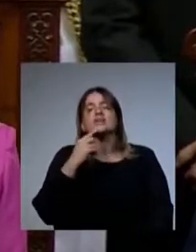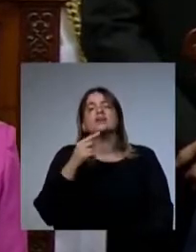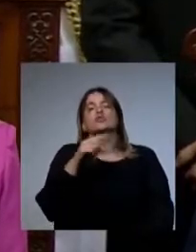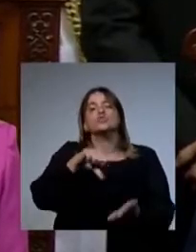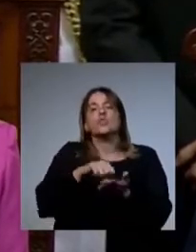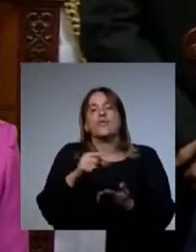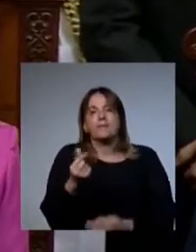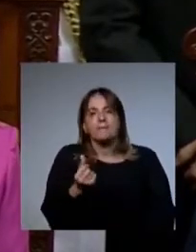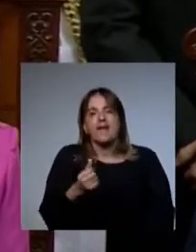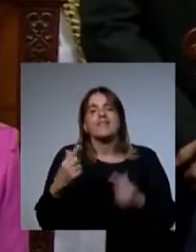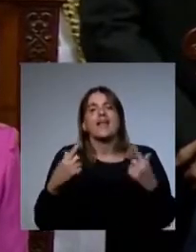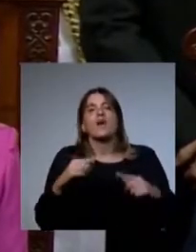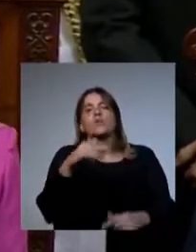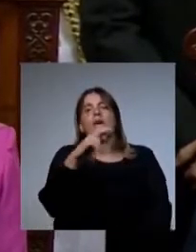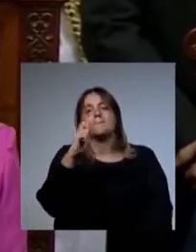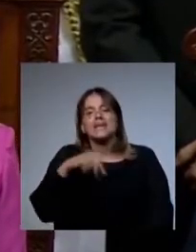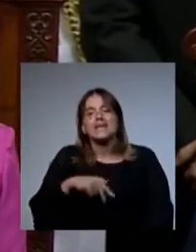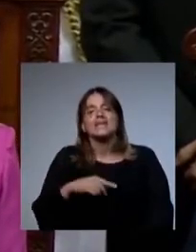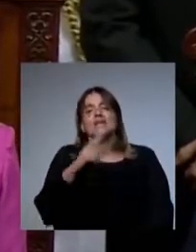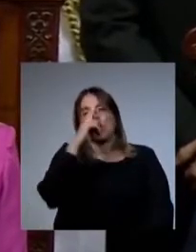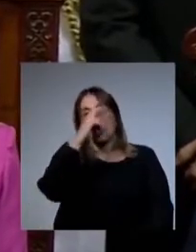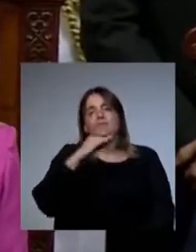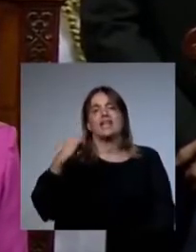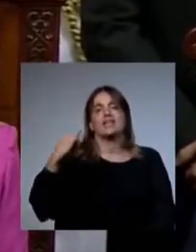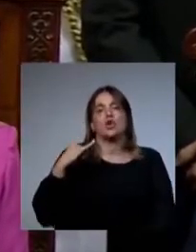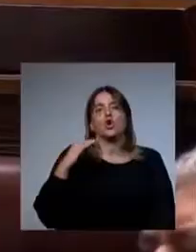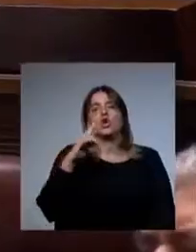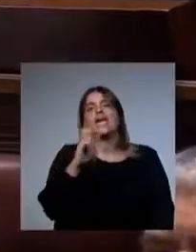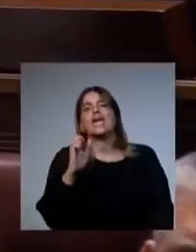Laguna Merín y Hospital de Colonia y la RAP de Rocha.